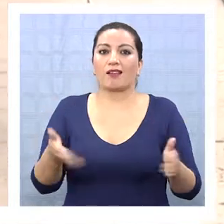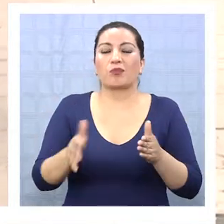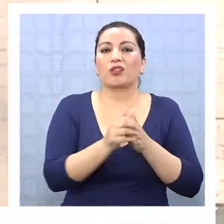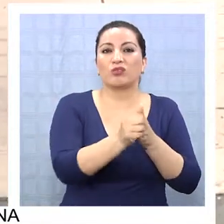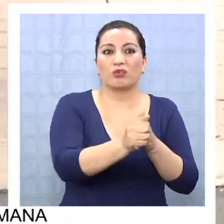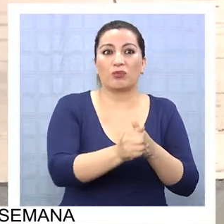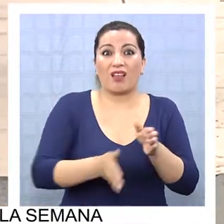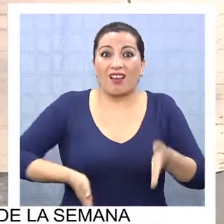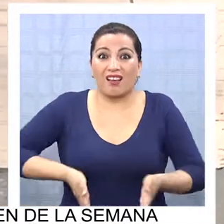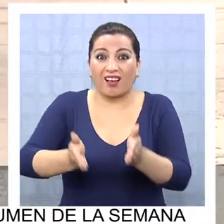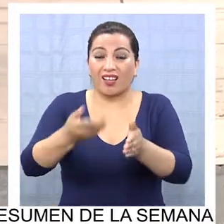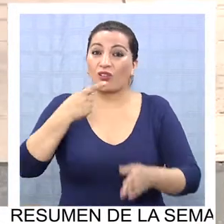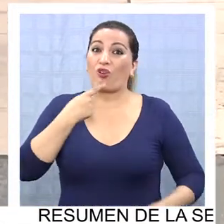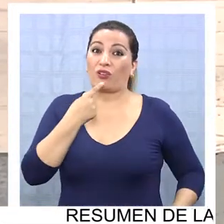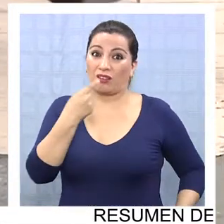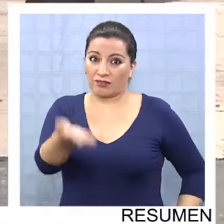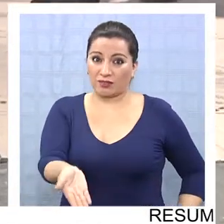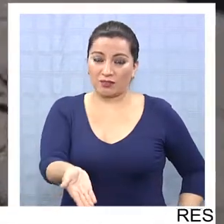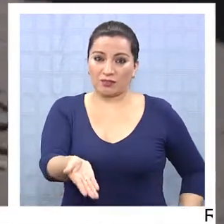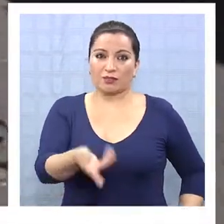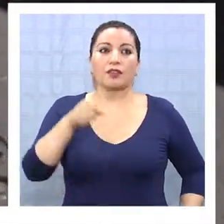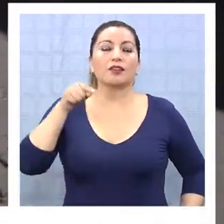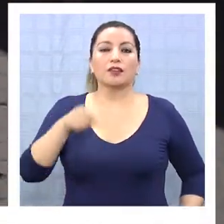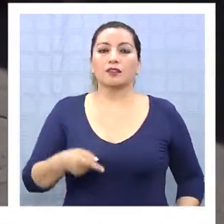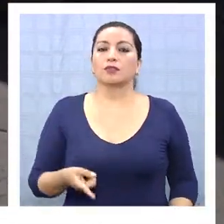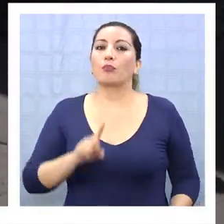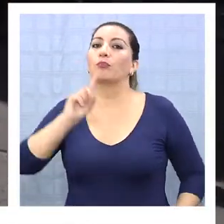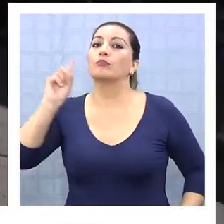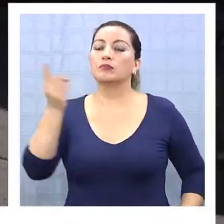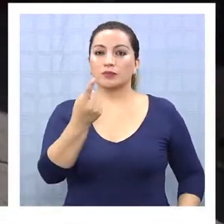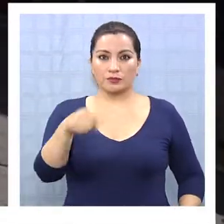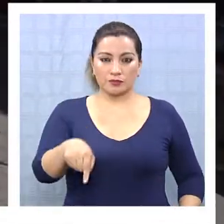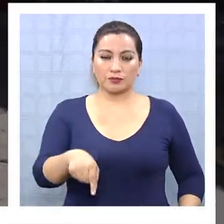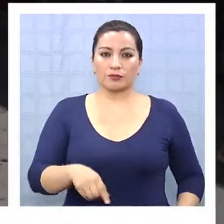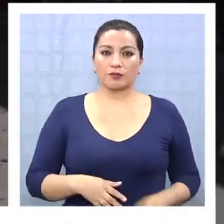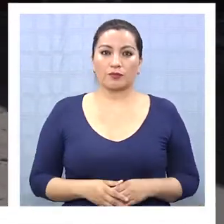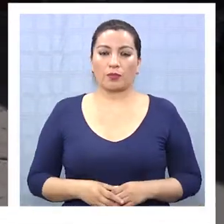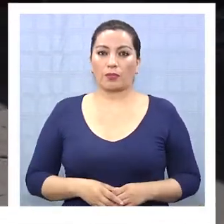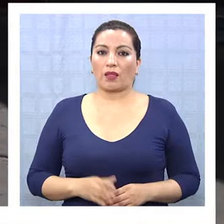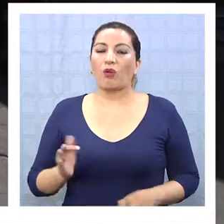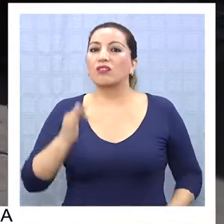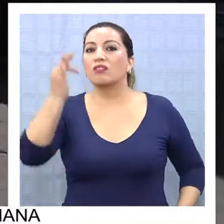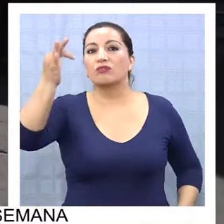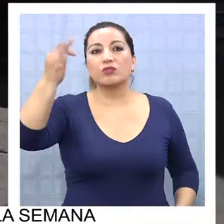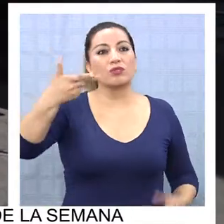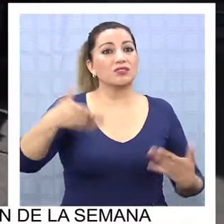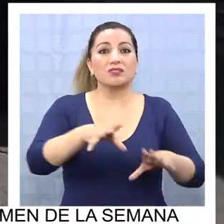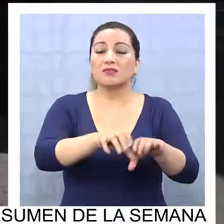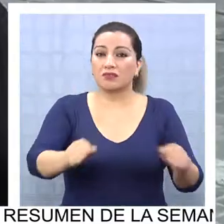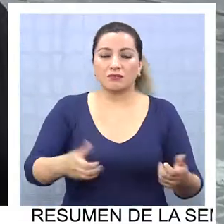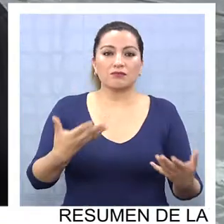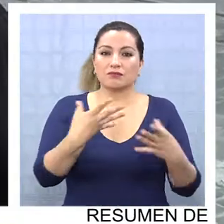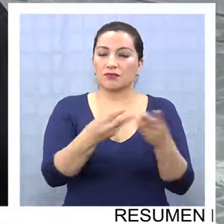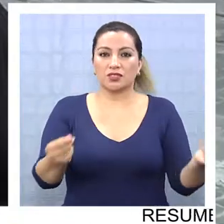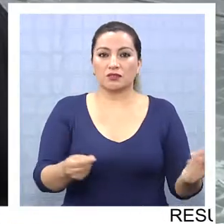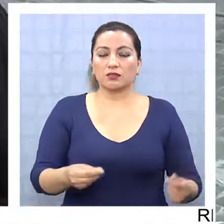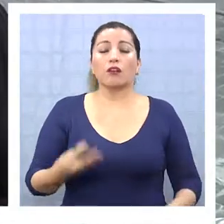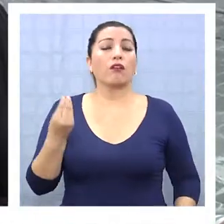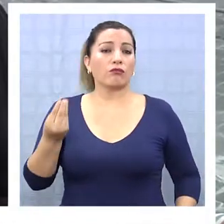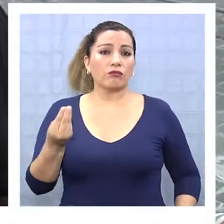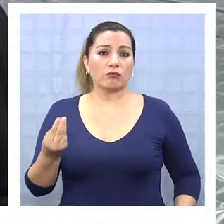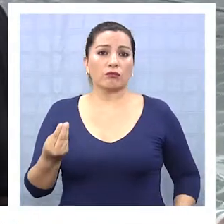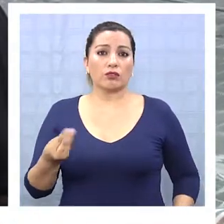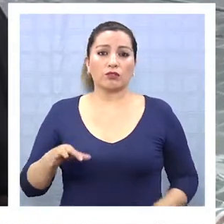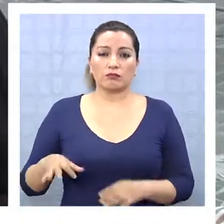turismo, pero hay calles que están pero horribles, entonces hay que priorizar. Más adelante, cuando ya esto esté solucionado, también sería